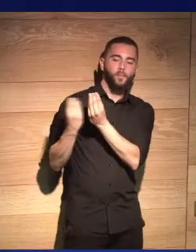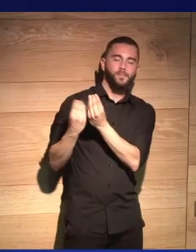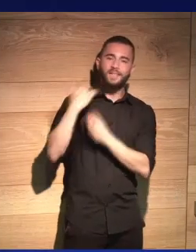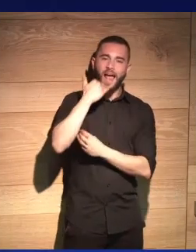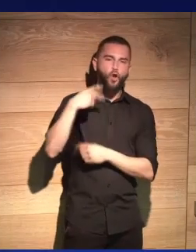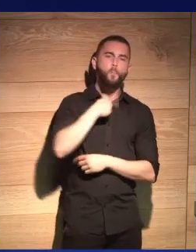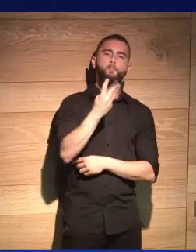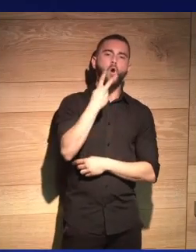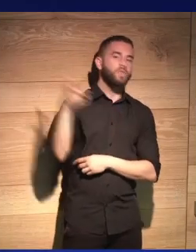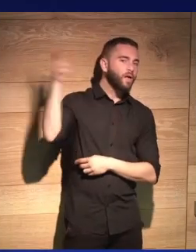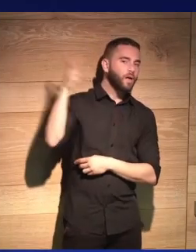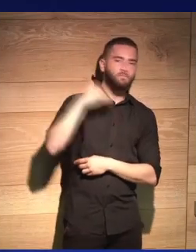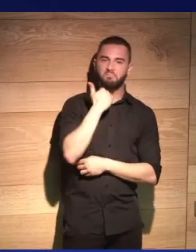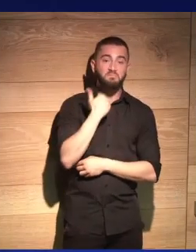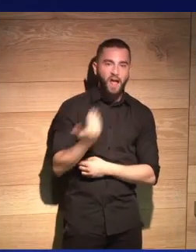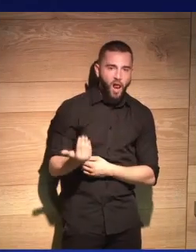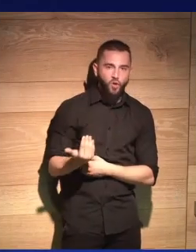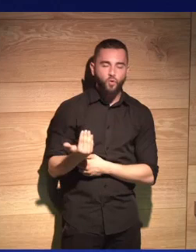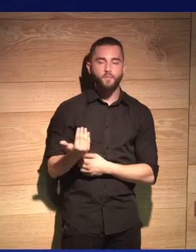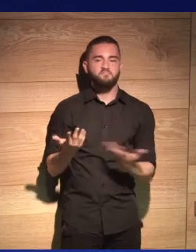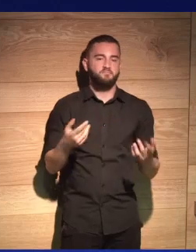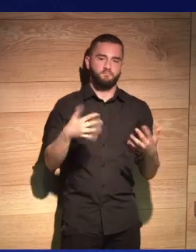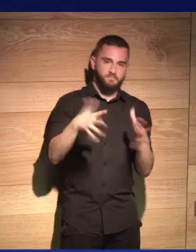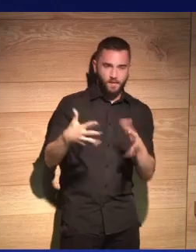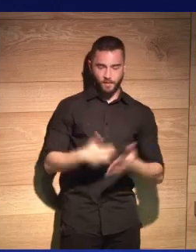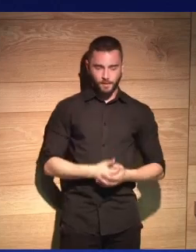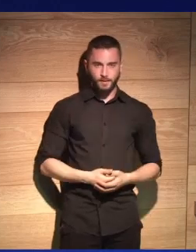Y cuando yo llego a un